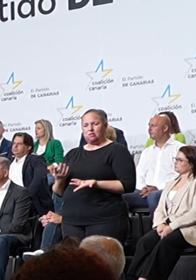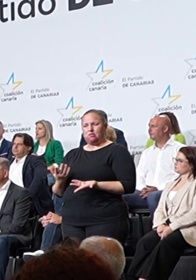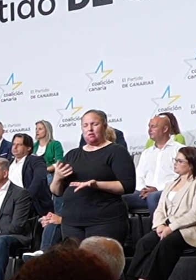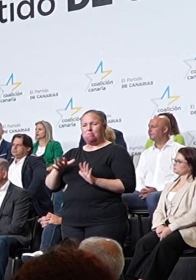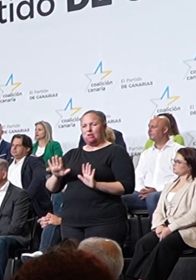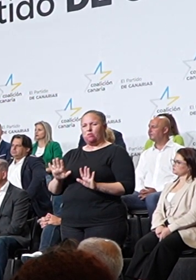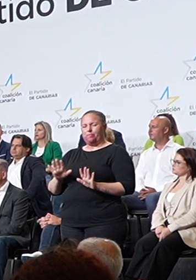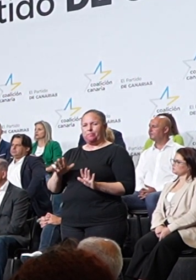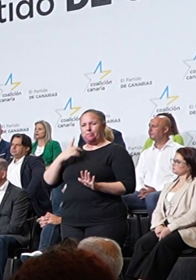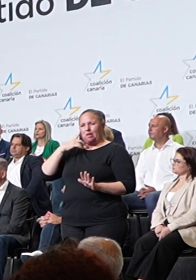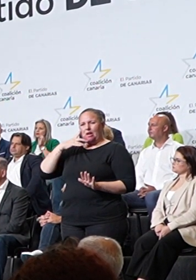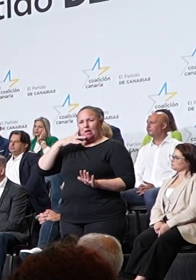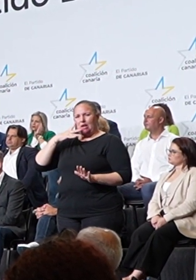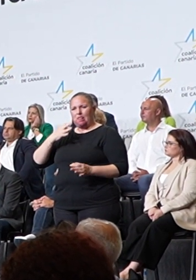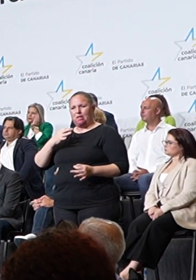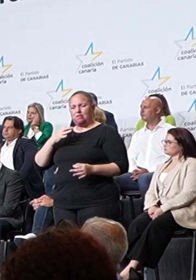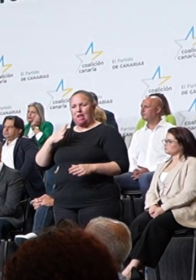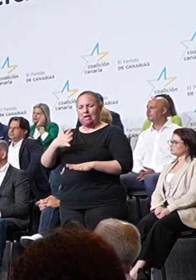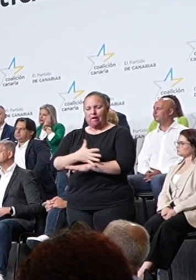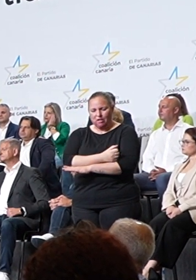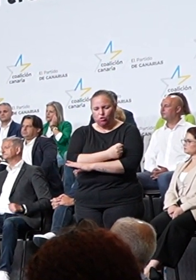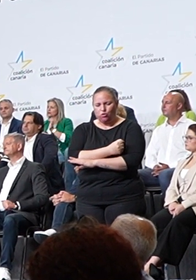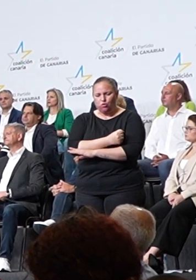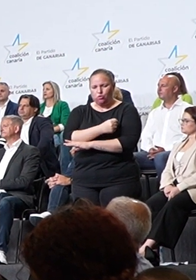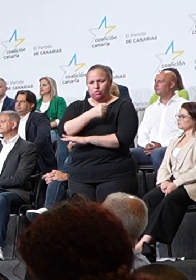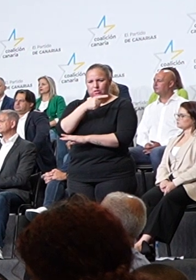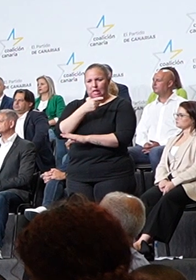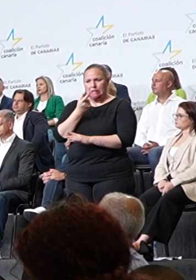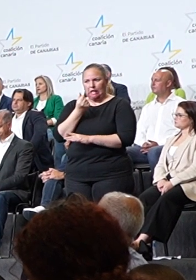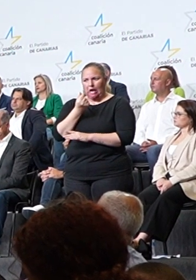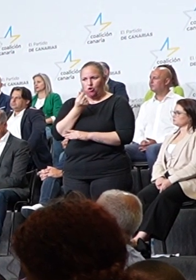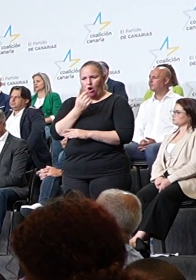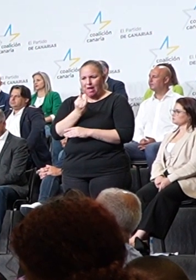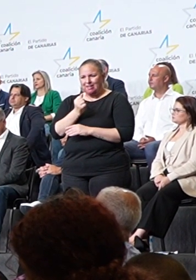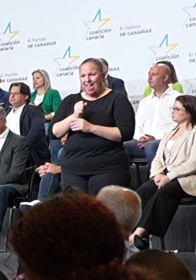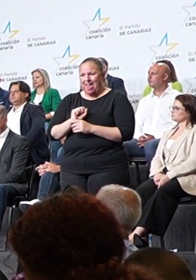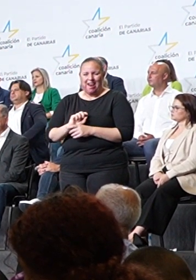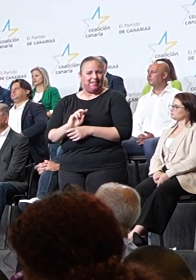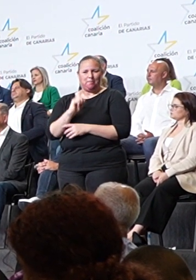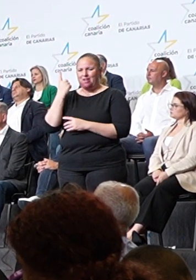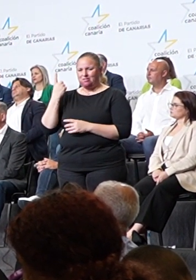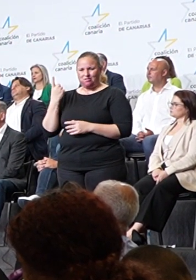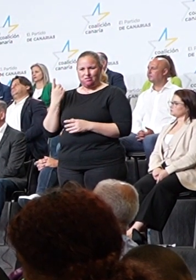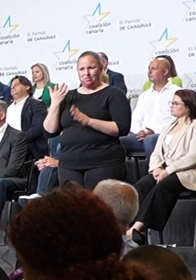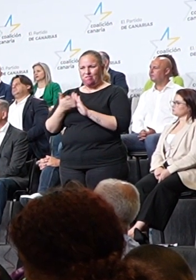Pero resulta que es el Cabildo que más dinero tiene. Le han